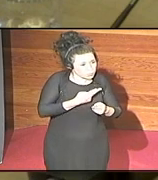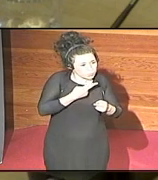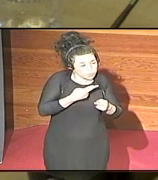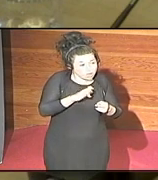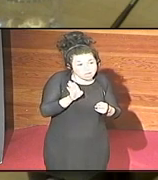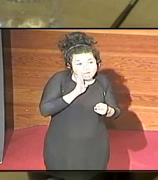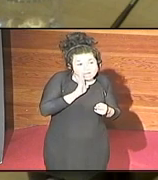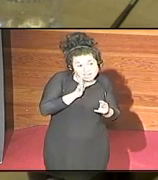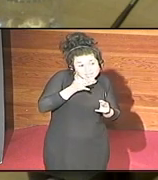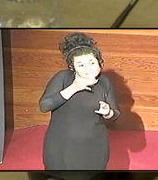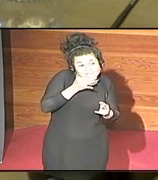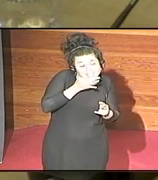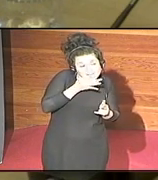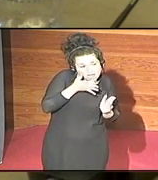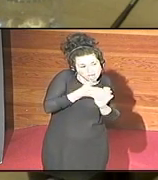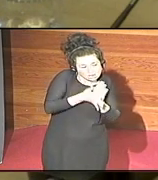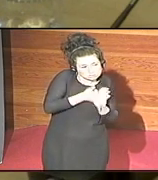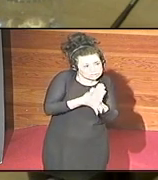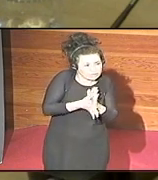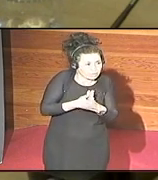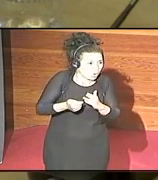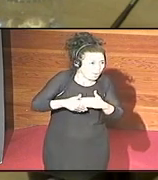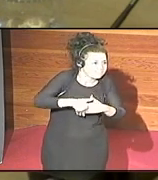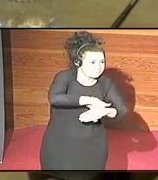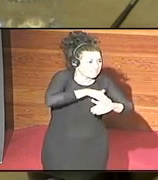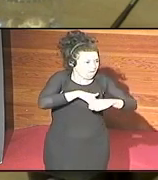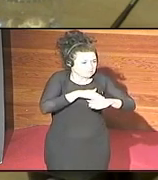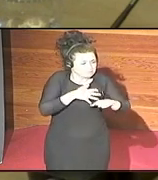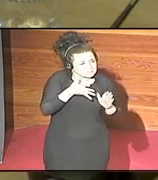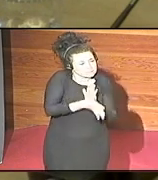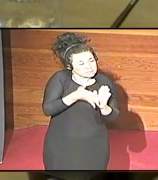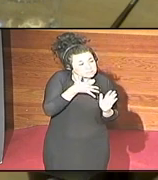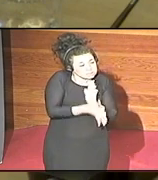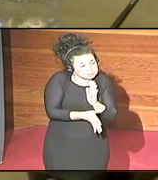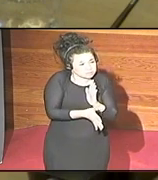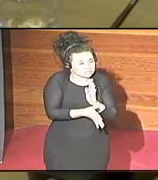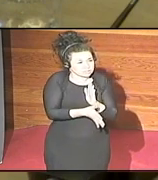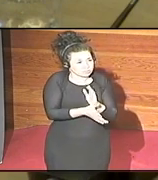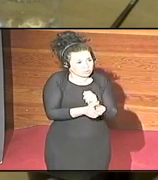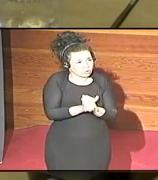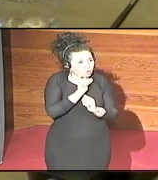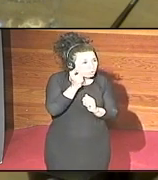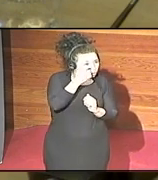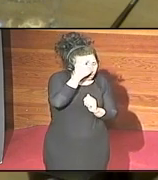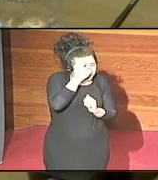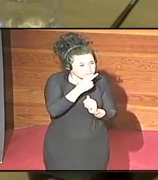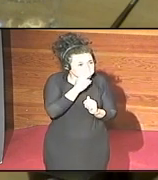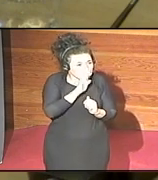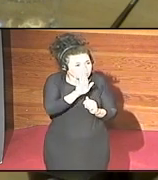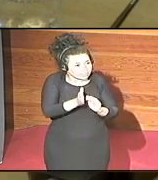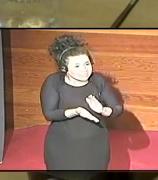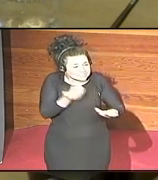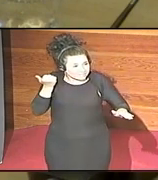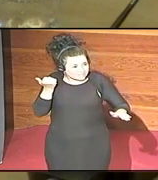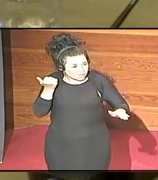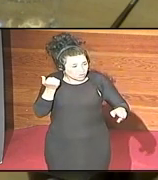explicaba, que os he explicado muy someramente sobre lo que se entiende por desnazificación, es una